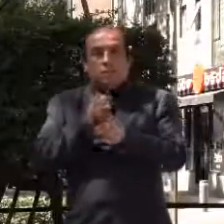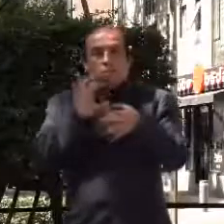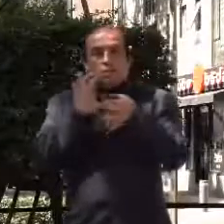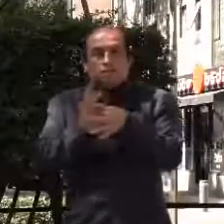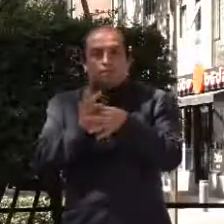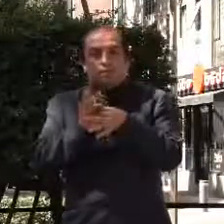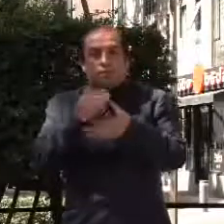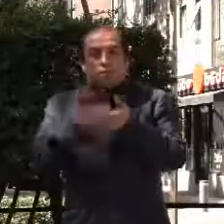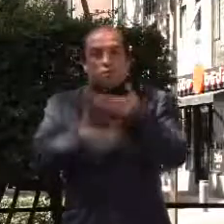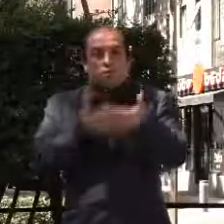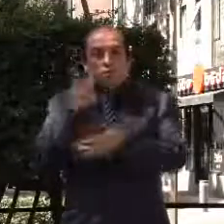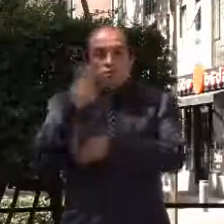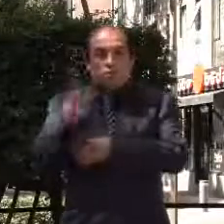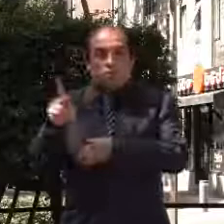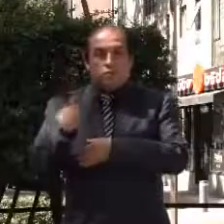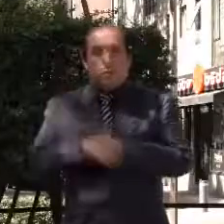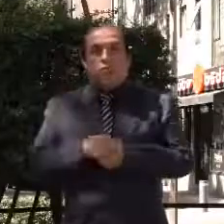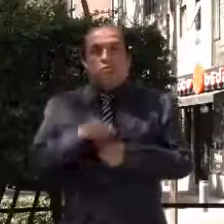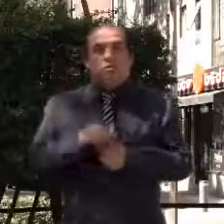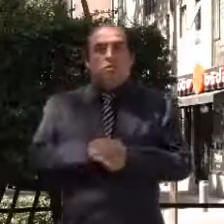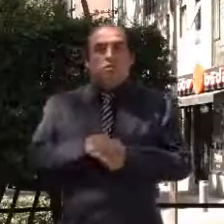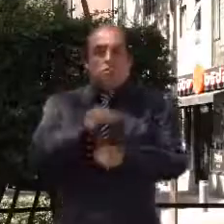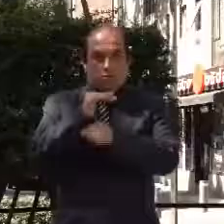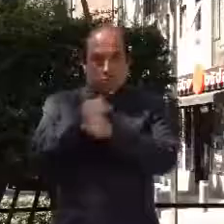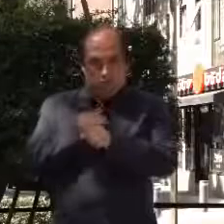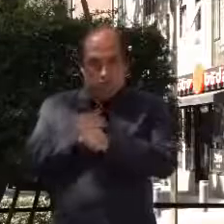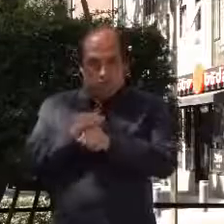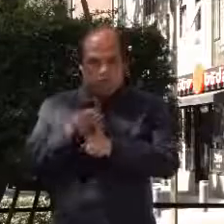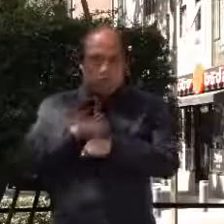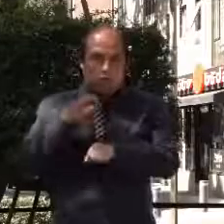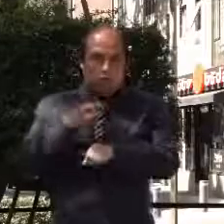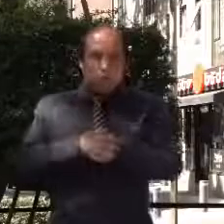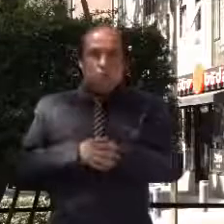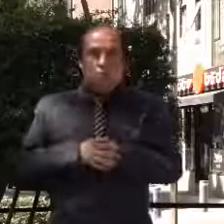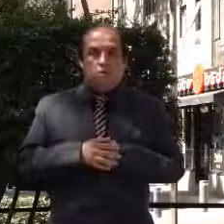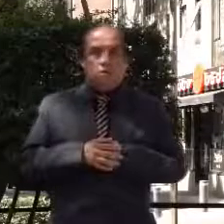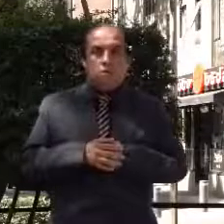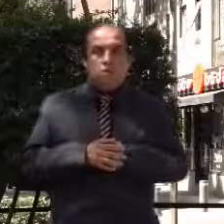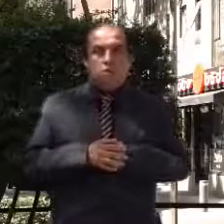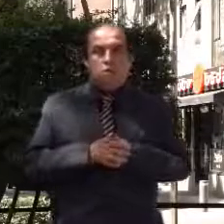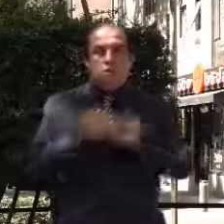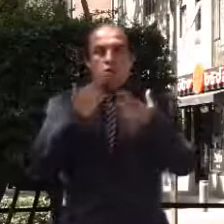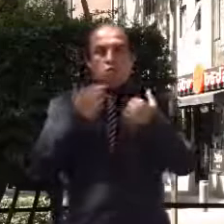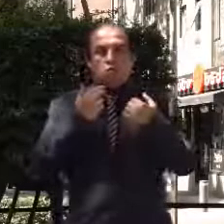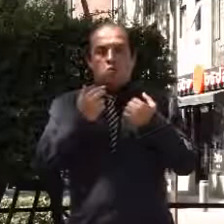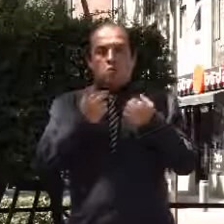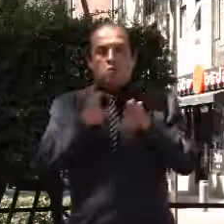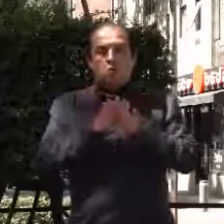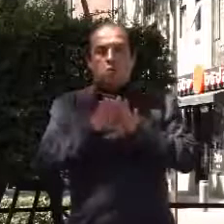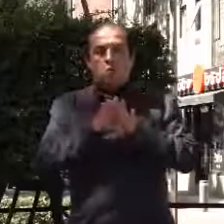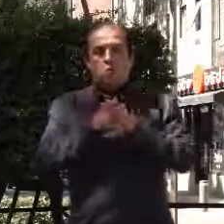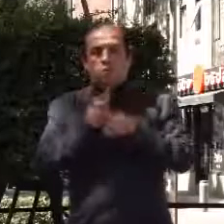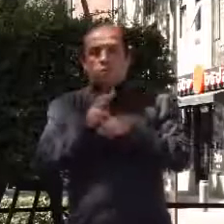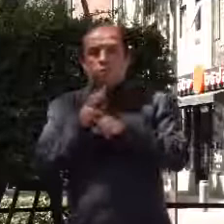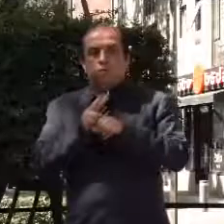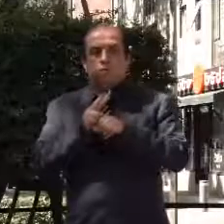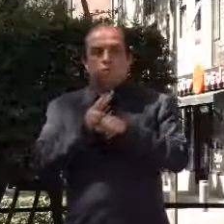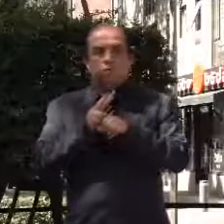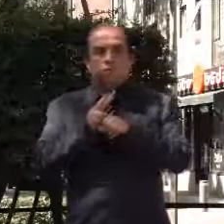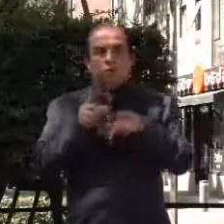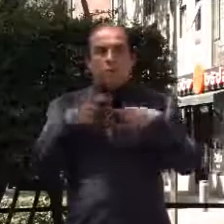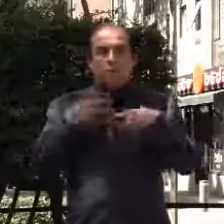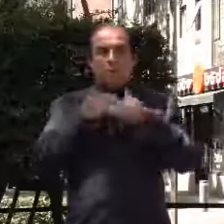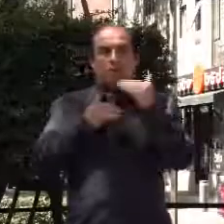servidor público, se procede. ¿No hay sospechas de que altos mandos aquí en la ciudad